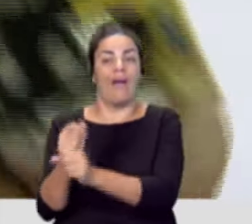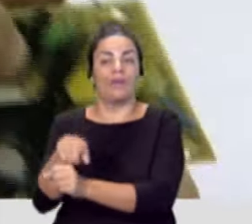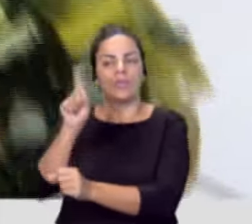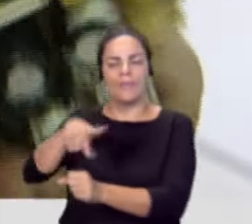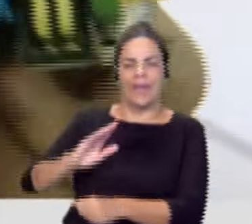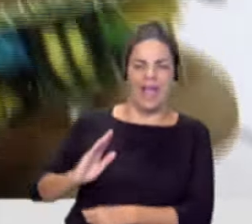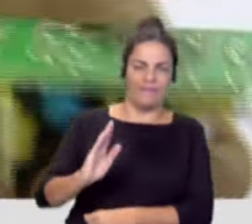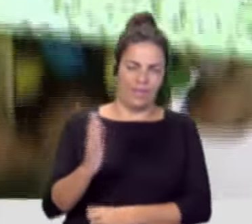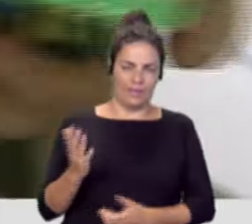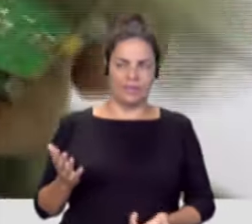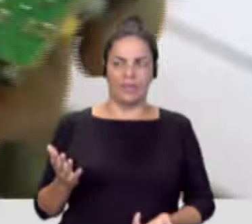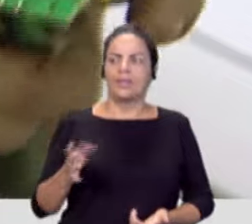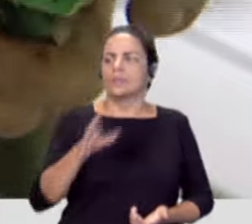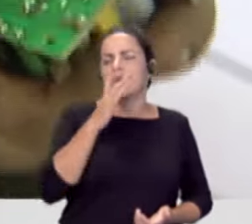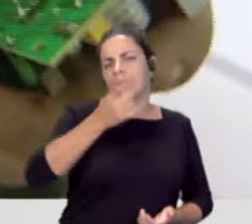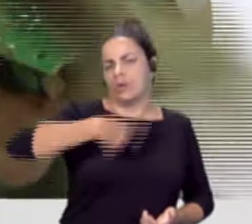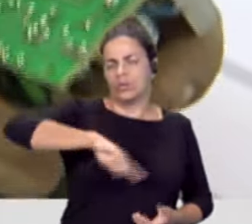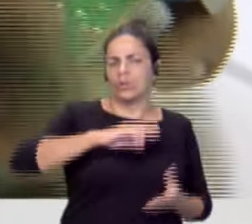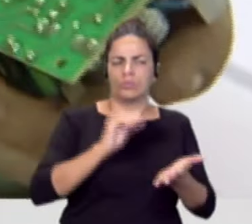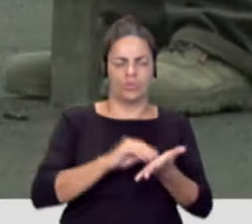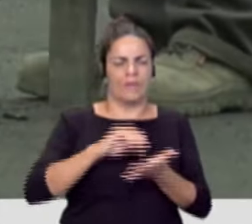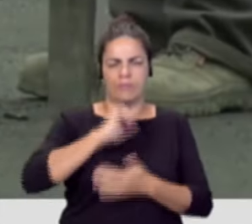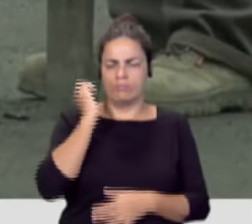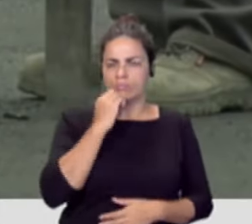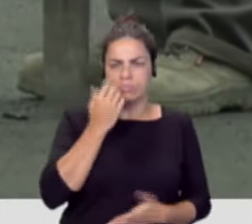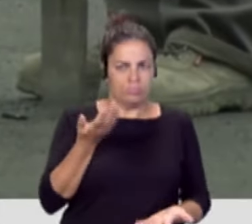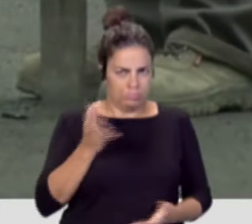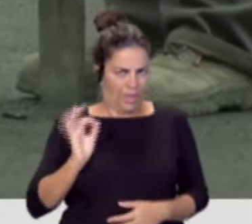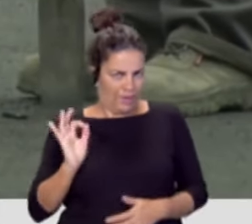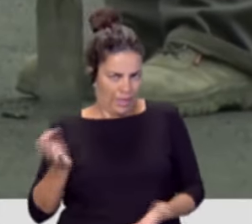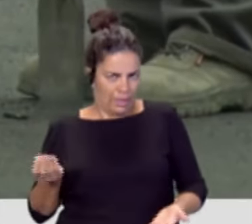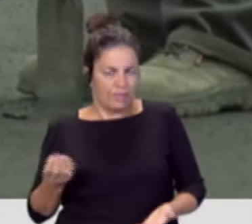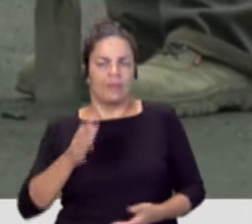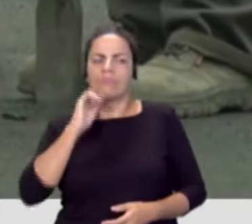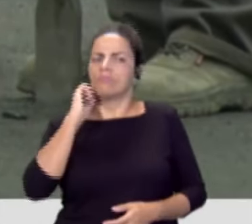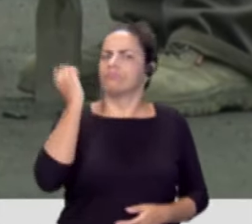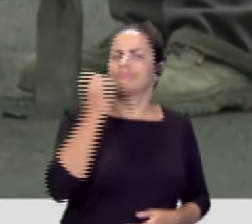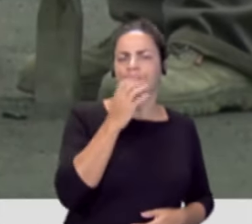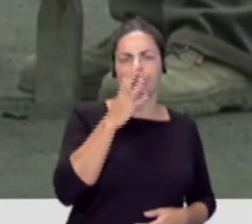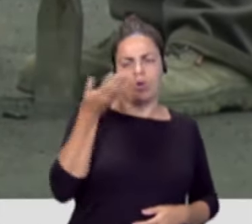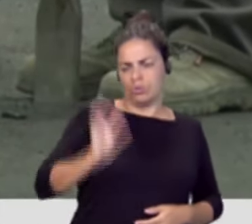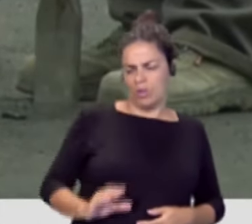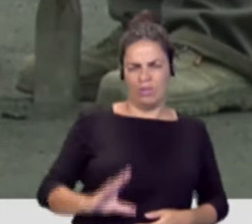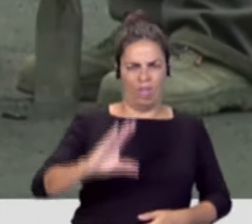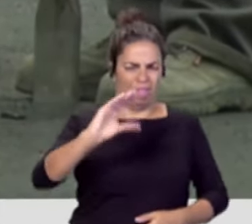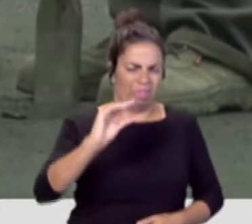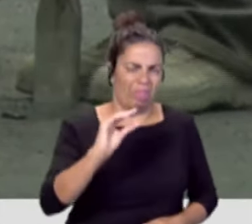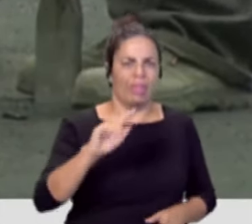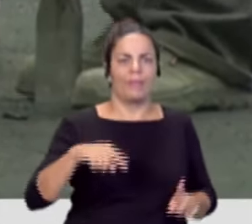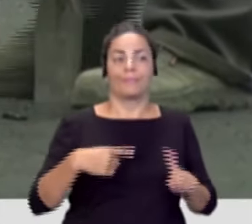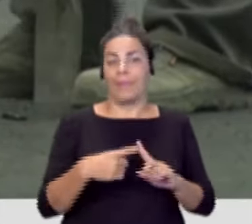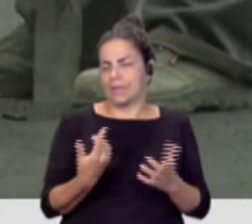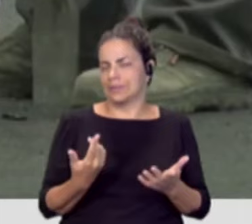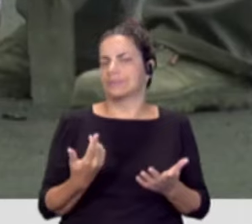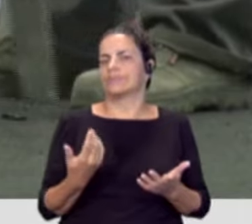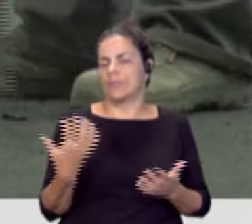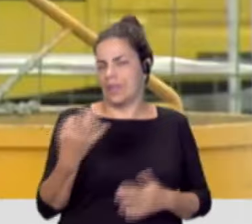y además muchas veces con razón, de que los salarios son bajos. Tenemos que tener en cuenta que, como digo, estamos en una